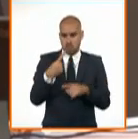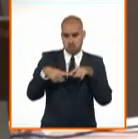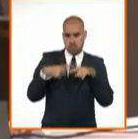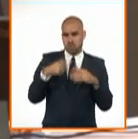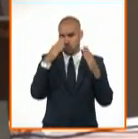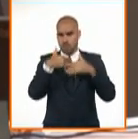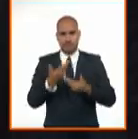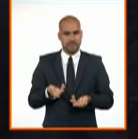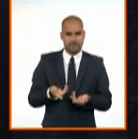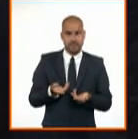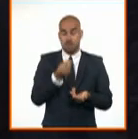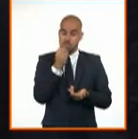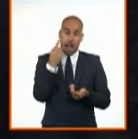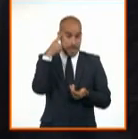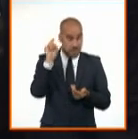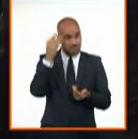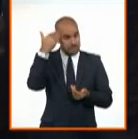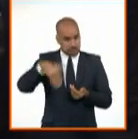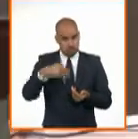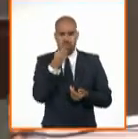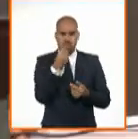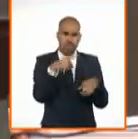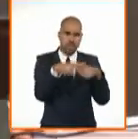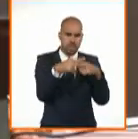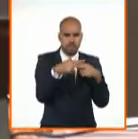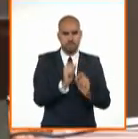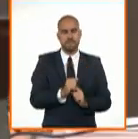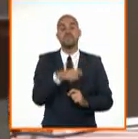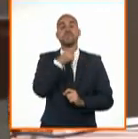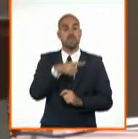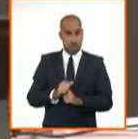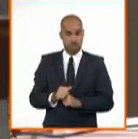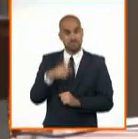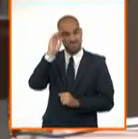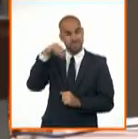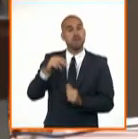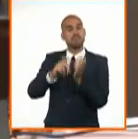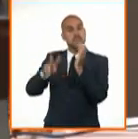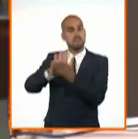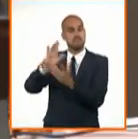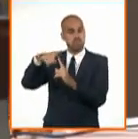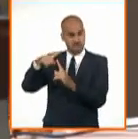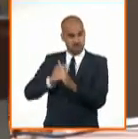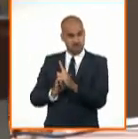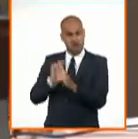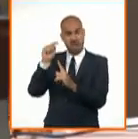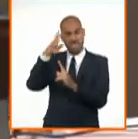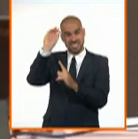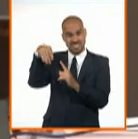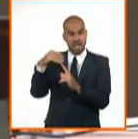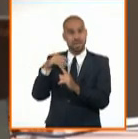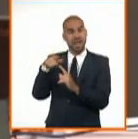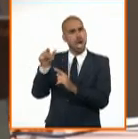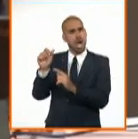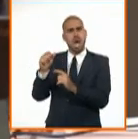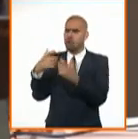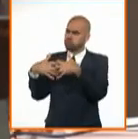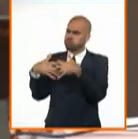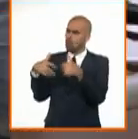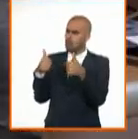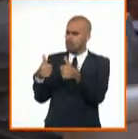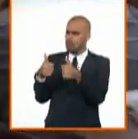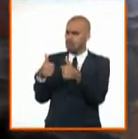solucionar estos problemas y un ejemplo fue guiteras que estaba trabajando con estabilidad ayer en una tormenta eléctrica cae un rayo